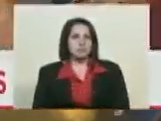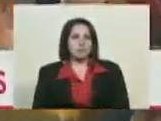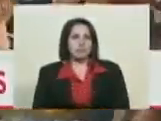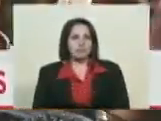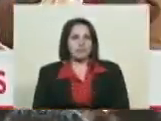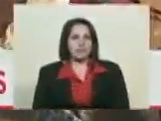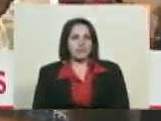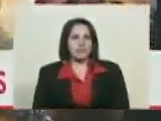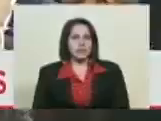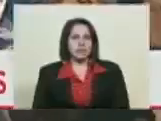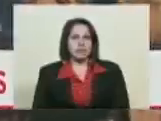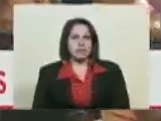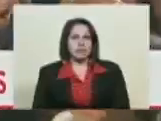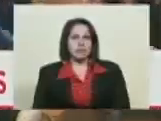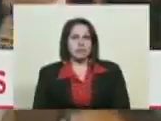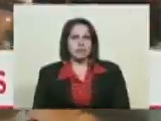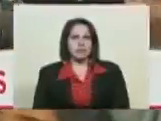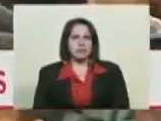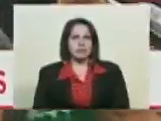Recoge, dámela.